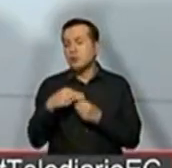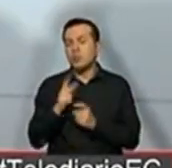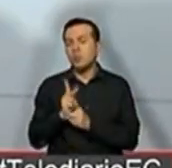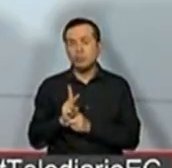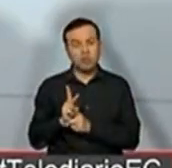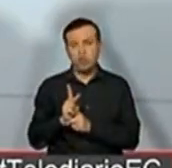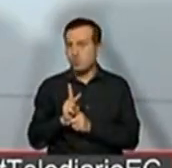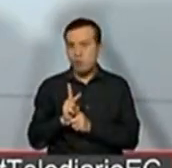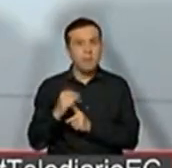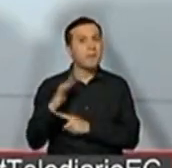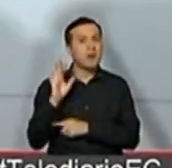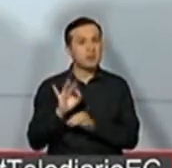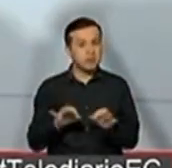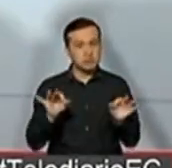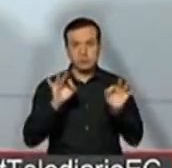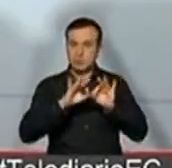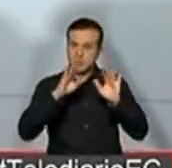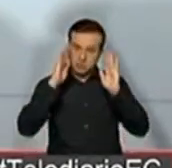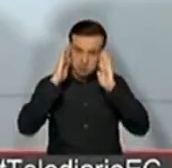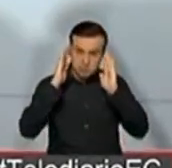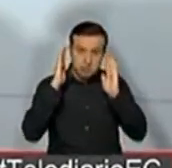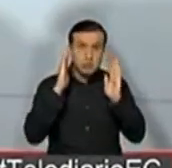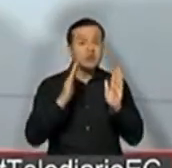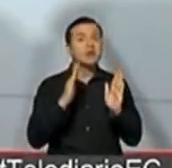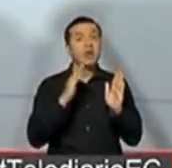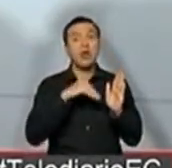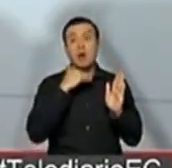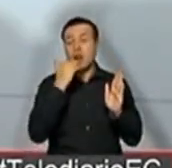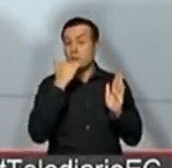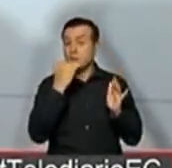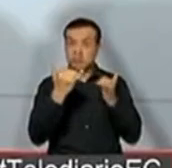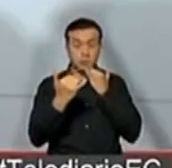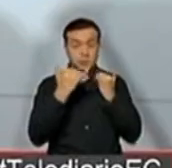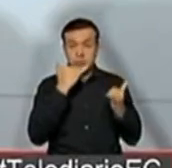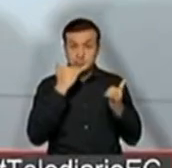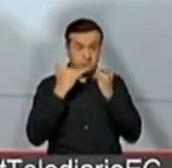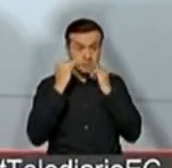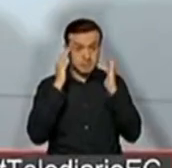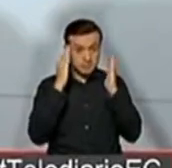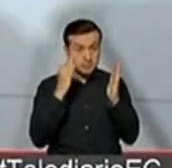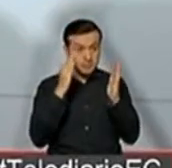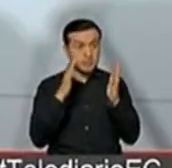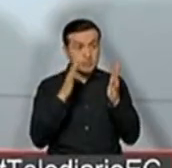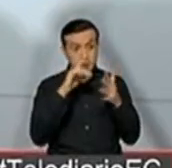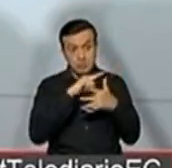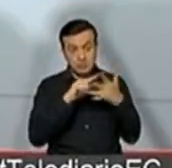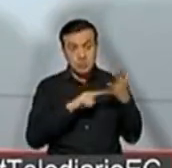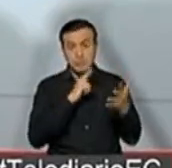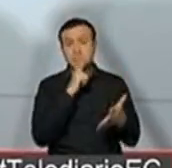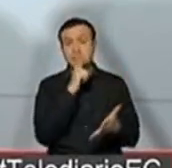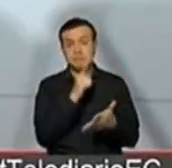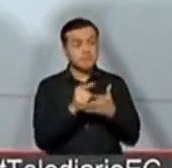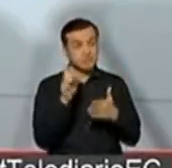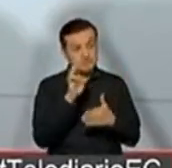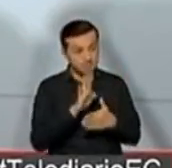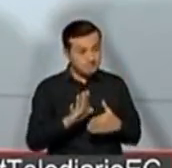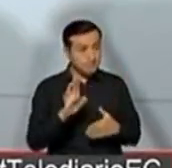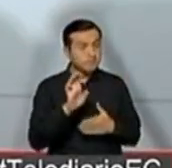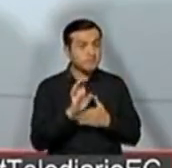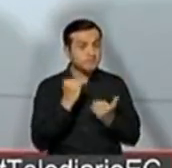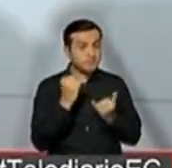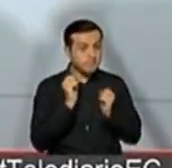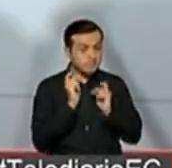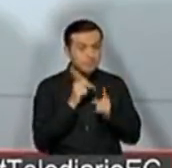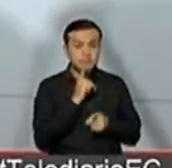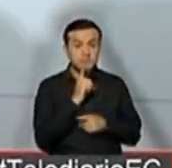el detonante, algo funciona mal en el cuerpo social y en el cuerpo político ecuatoriano. Es la